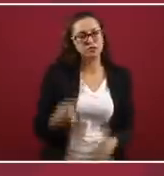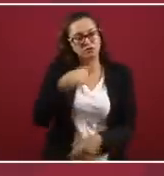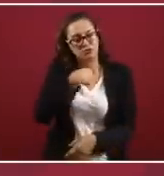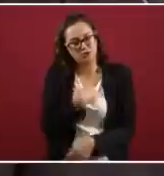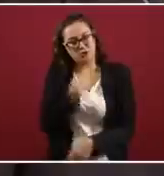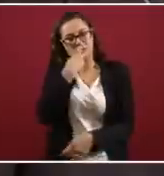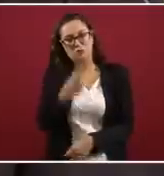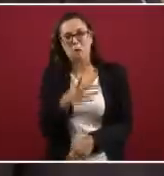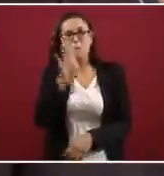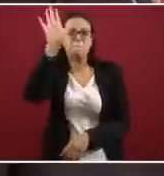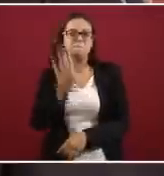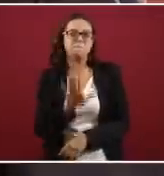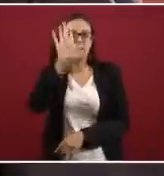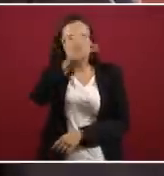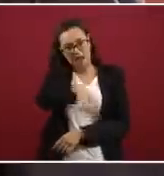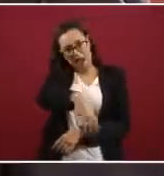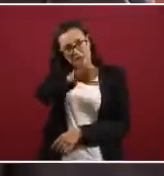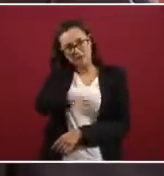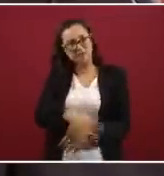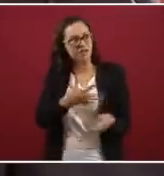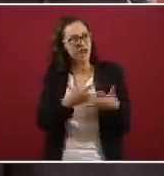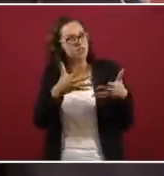Pero ¿qué creen? Va a caminar,